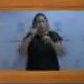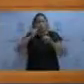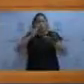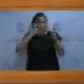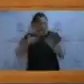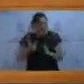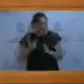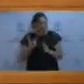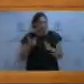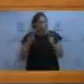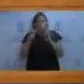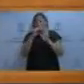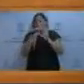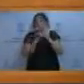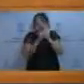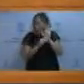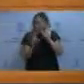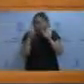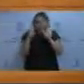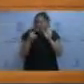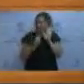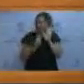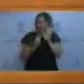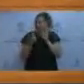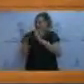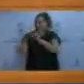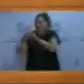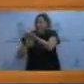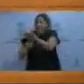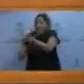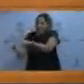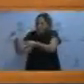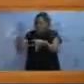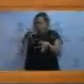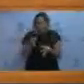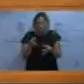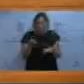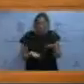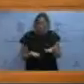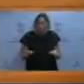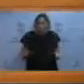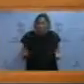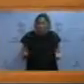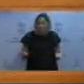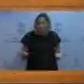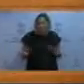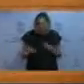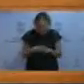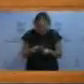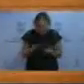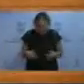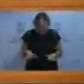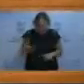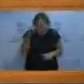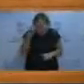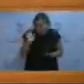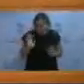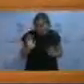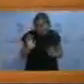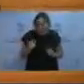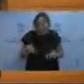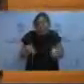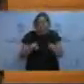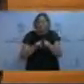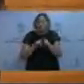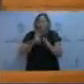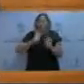¿Qué se va a valorar, señora consejera? ¿El informe que le dé la empresa de selección de personal? Se lo darán hecho, digo yo, ¿no? En cuarto lugar, señora